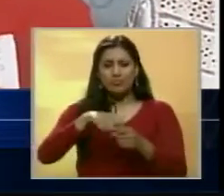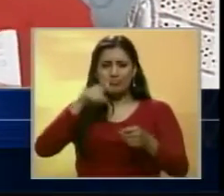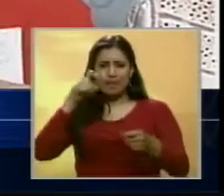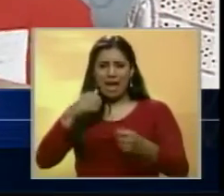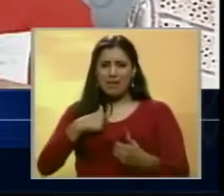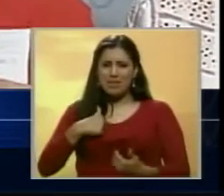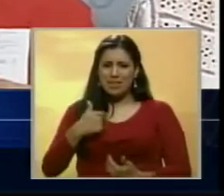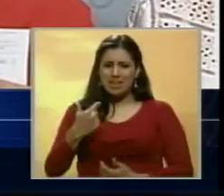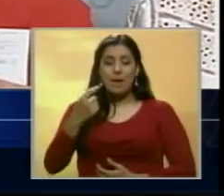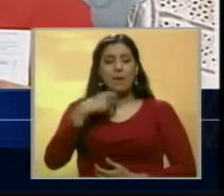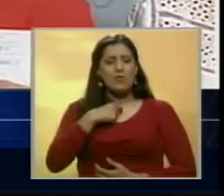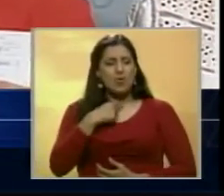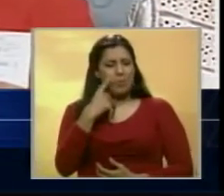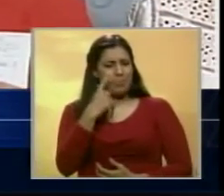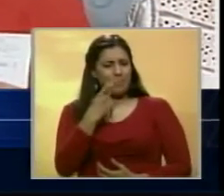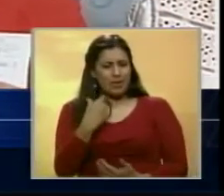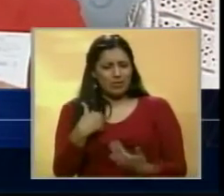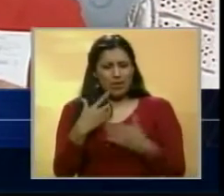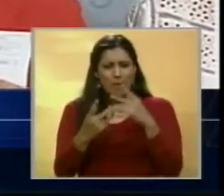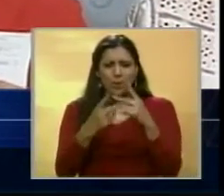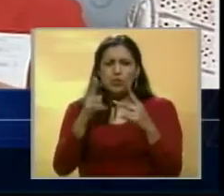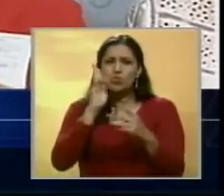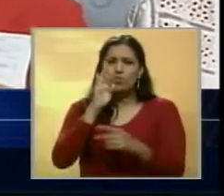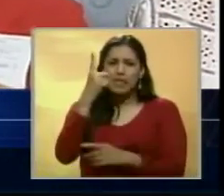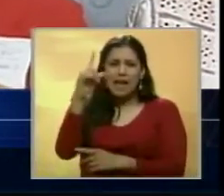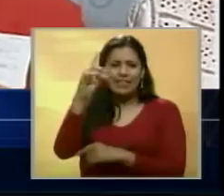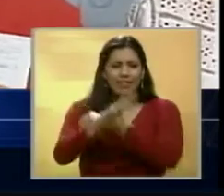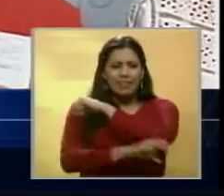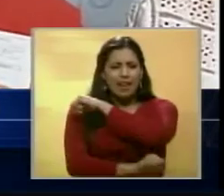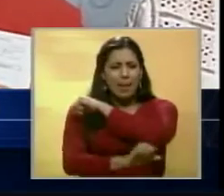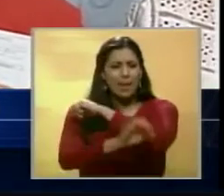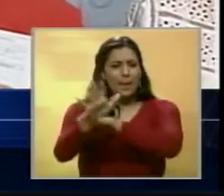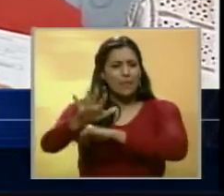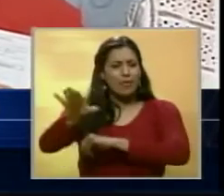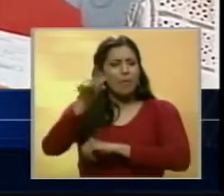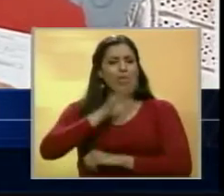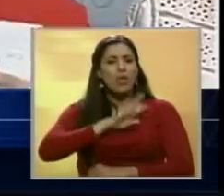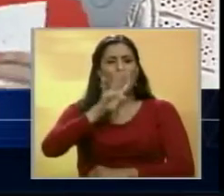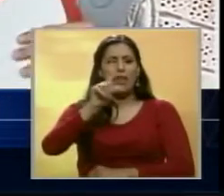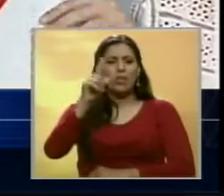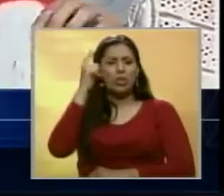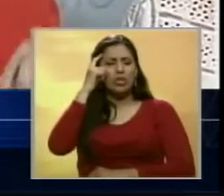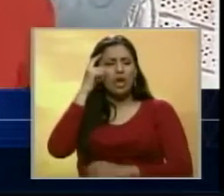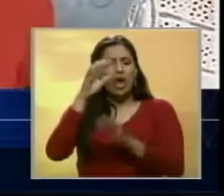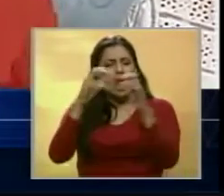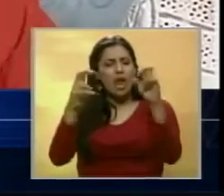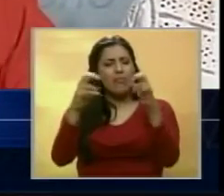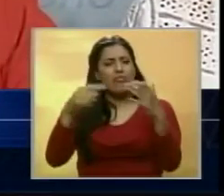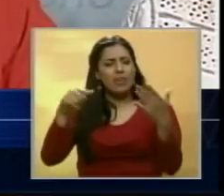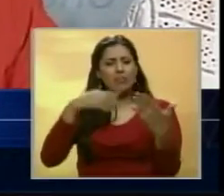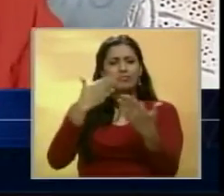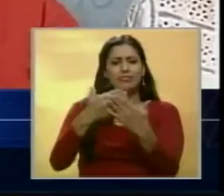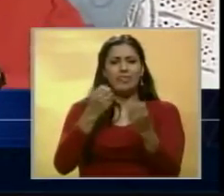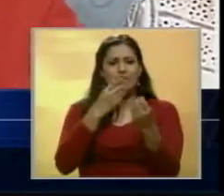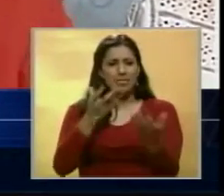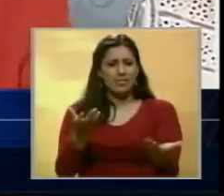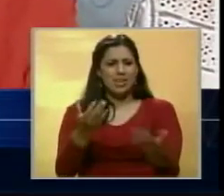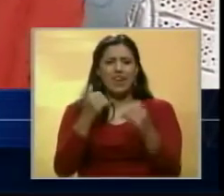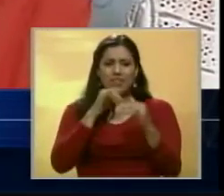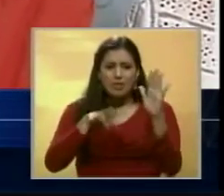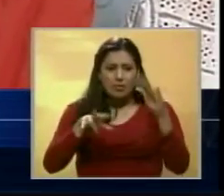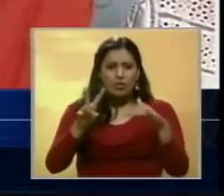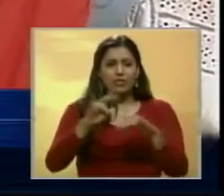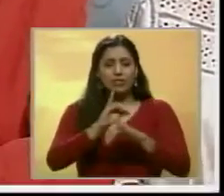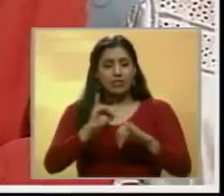excluido. Se preguntó si se trata de un proceso transparente y dijo que duraron 41 días el Poder Electoral en anunciar la validación de las firmas. Con esta